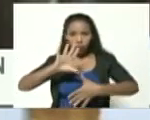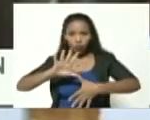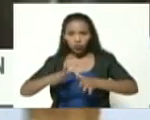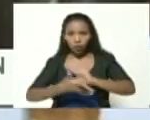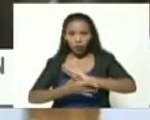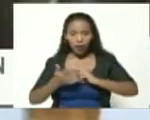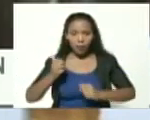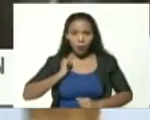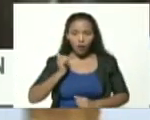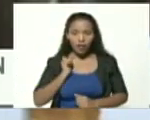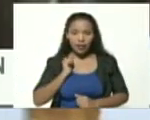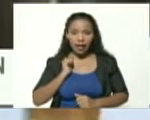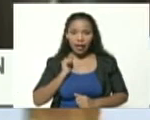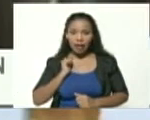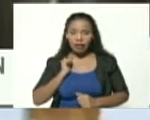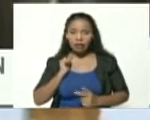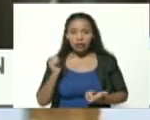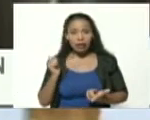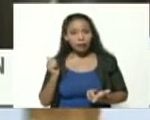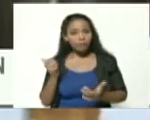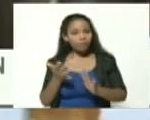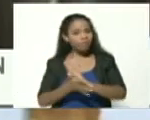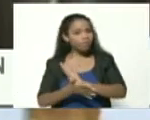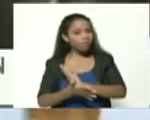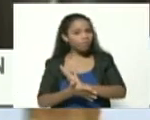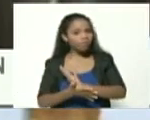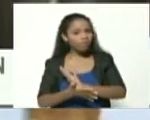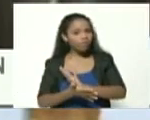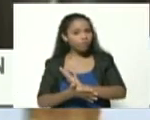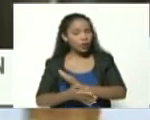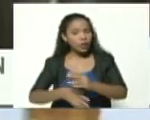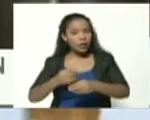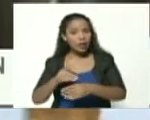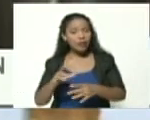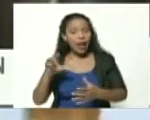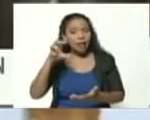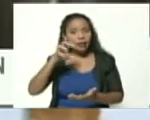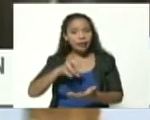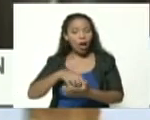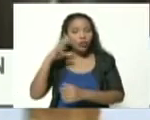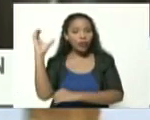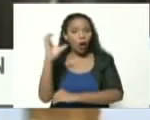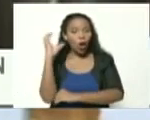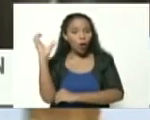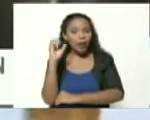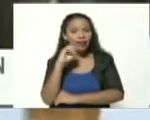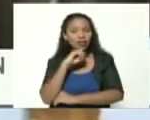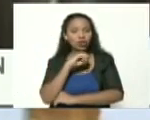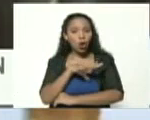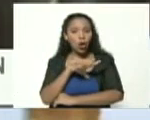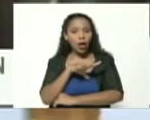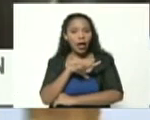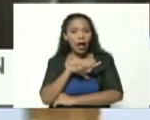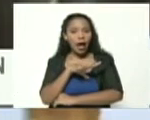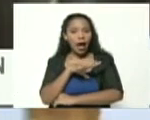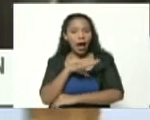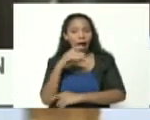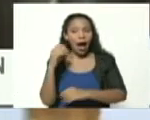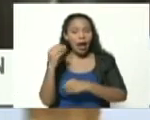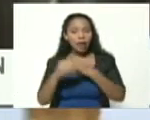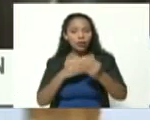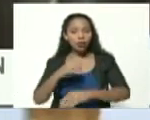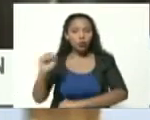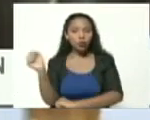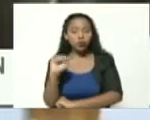se aprovechan de la inacción y aquiescencia del Estado colombiano, que históricamente ha descuidado